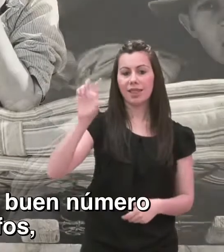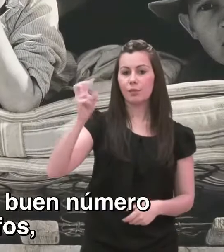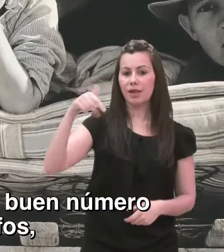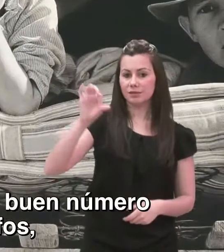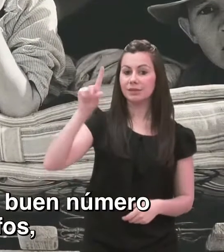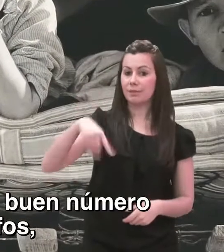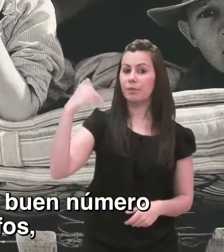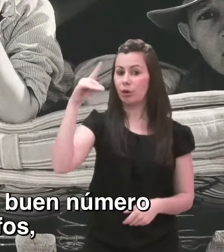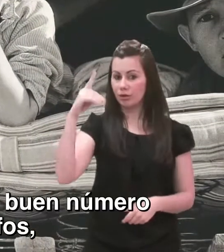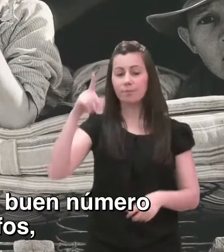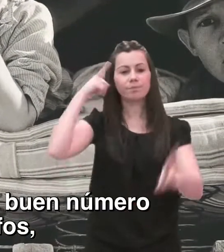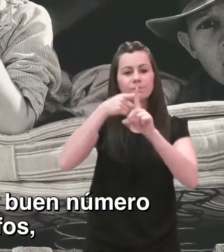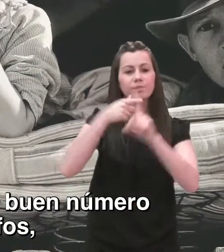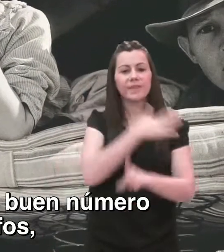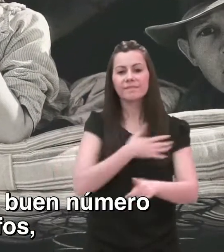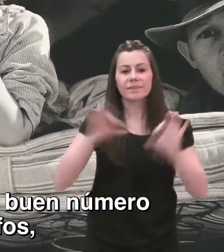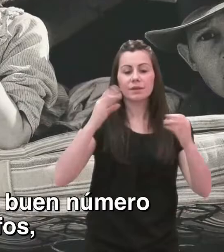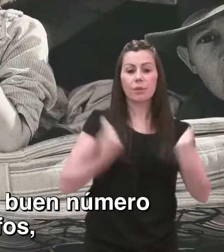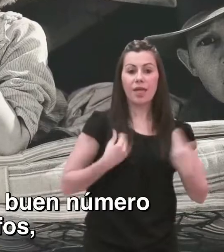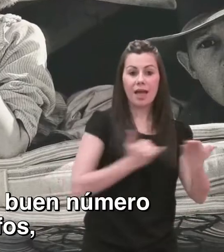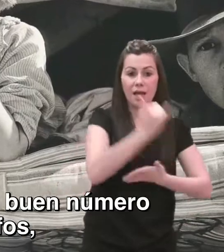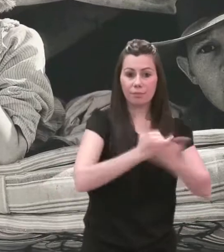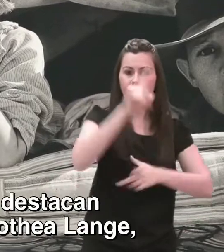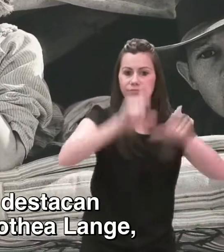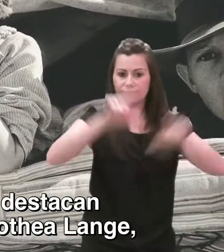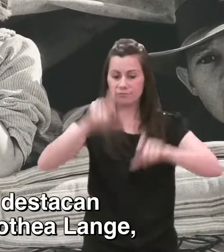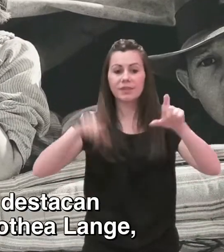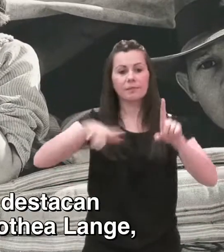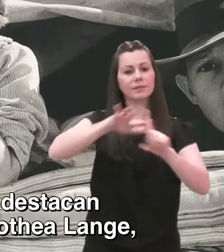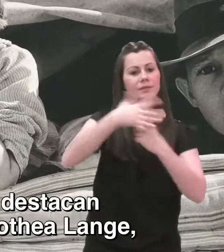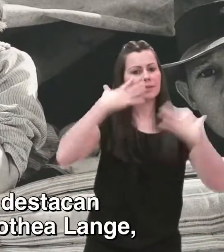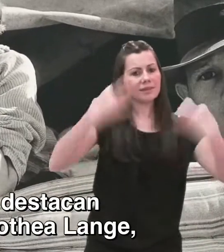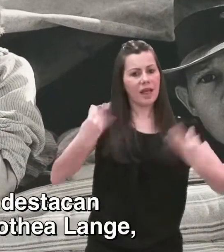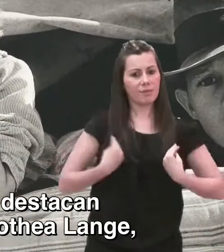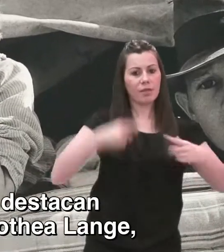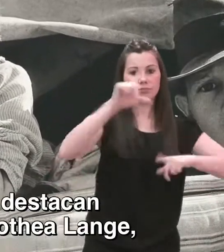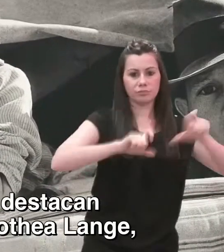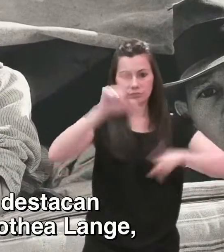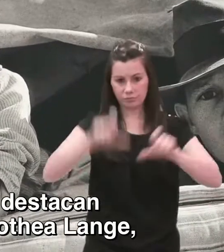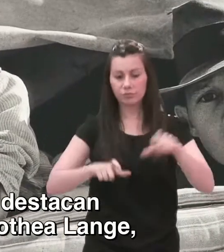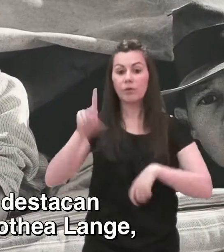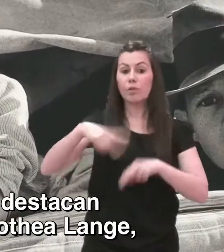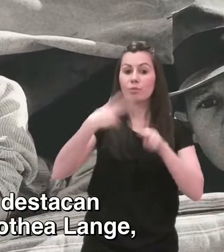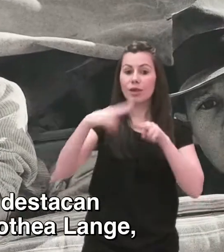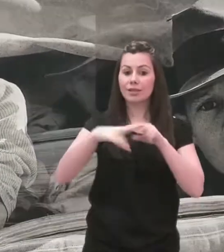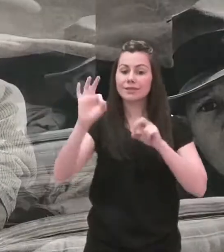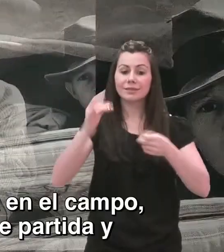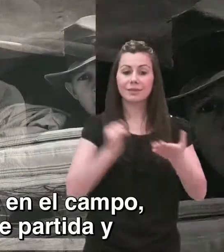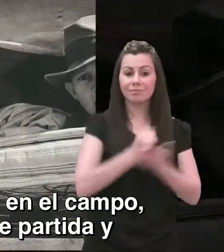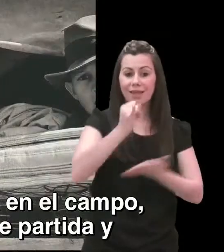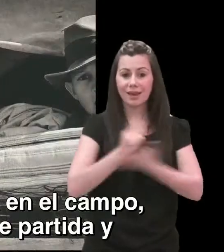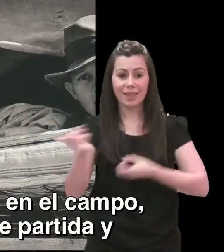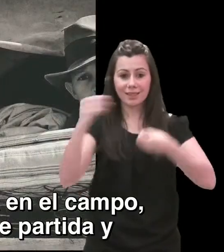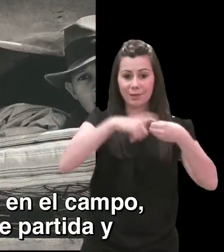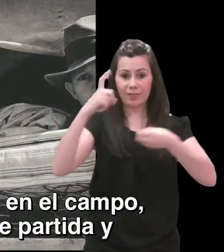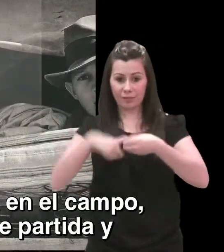La FSA contrató a un buen número de fotógrafos, de entre los que destacan Walker Evans y Dorothea Lange, para